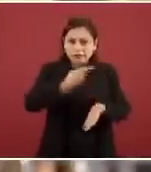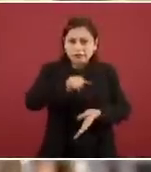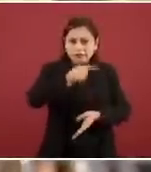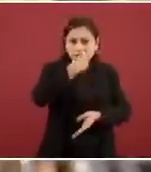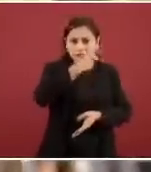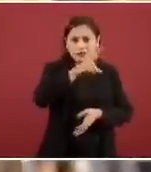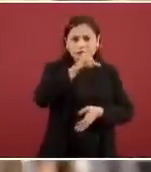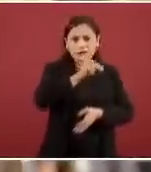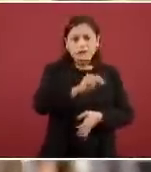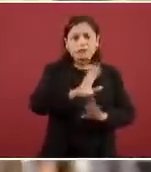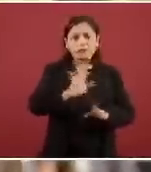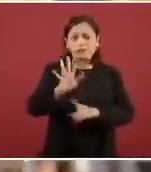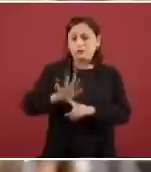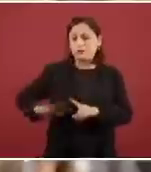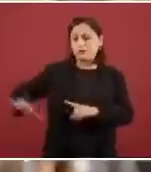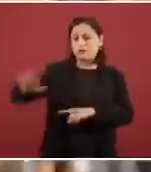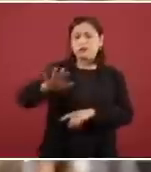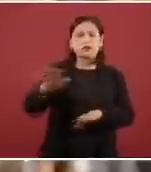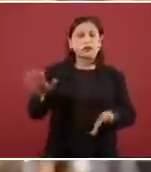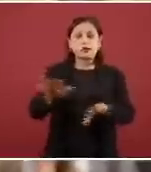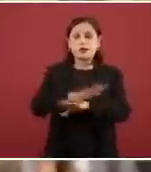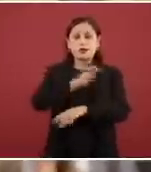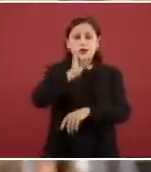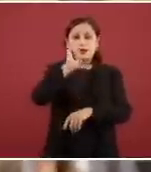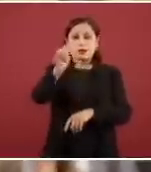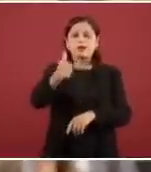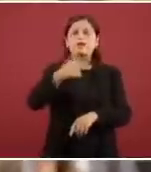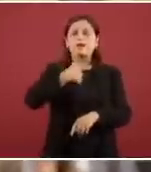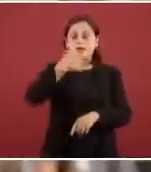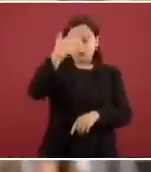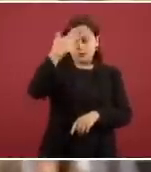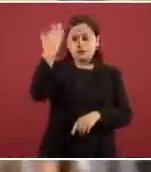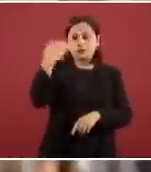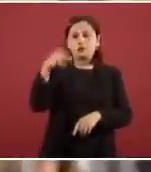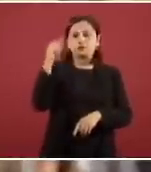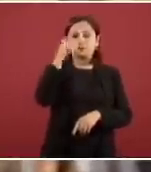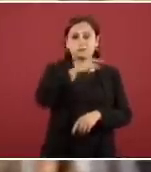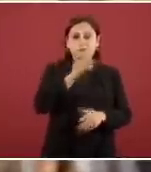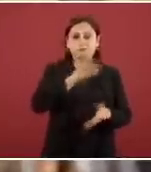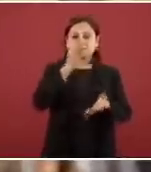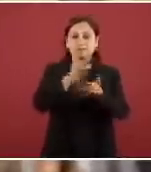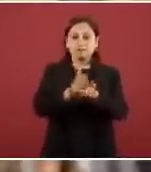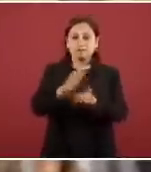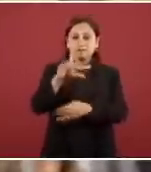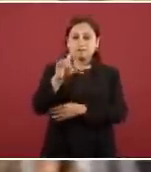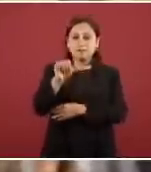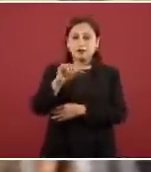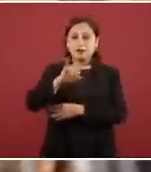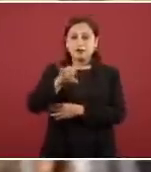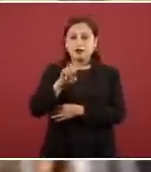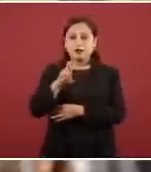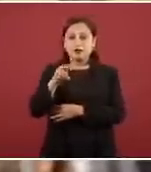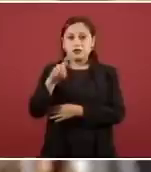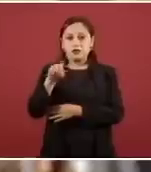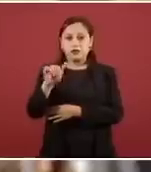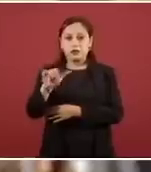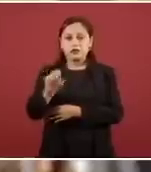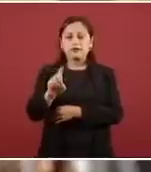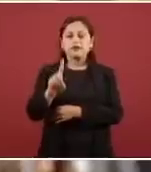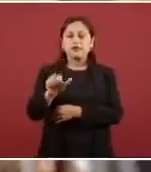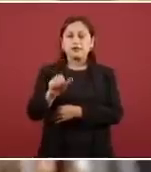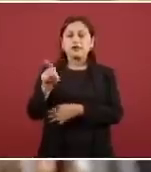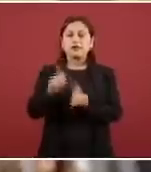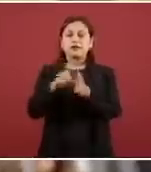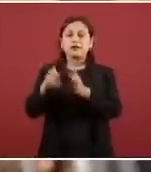cambia. Yo sé que usted tuvo una entrevista que la vimos con La Jornada, donde el reportero Luis Hernández Navarro